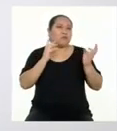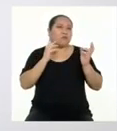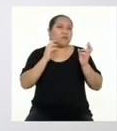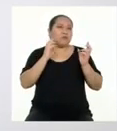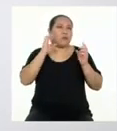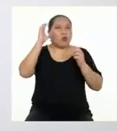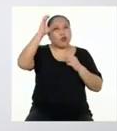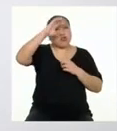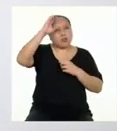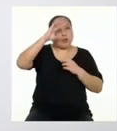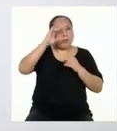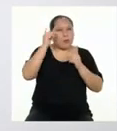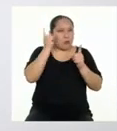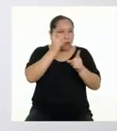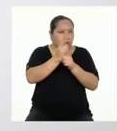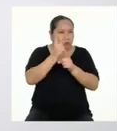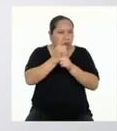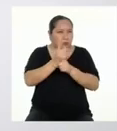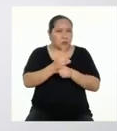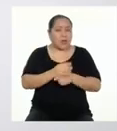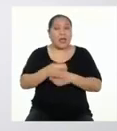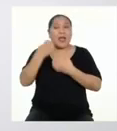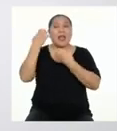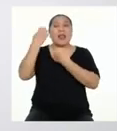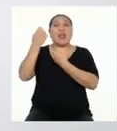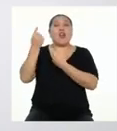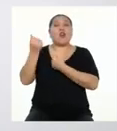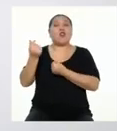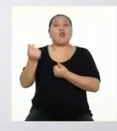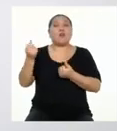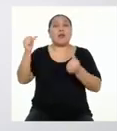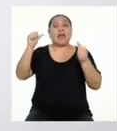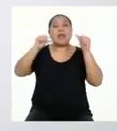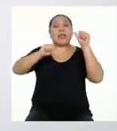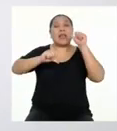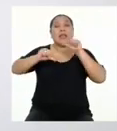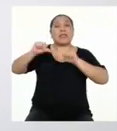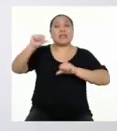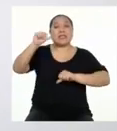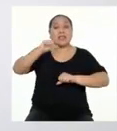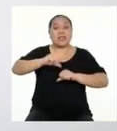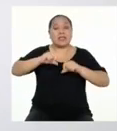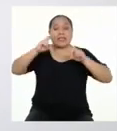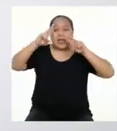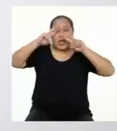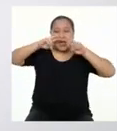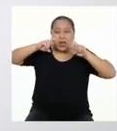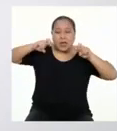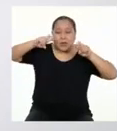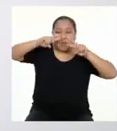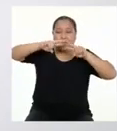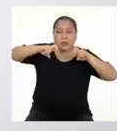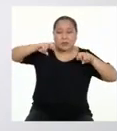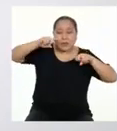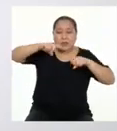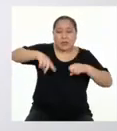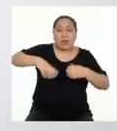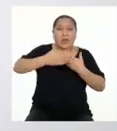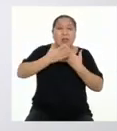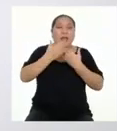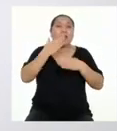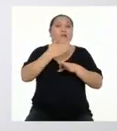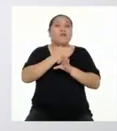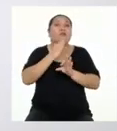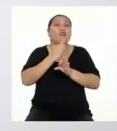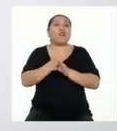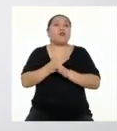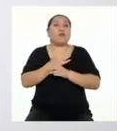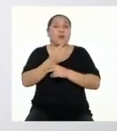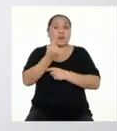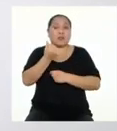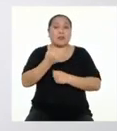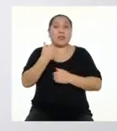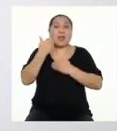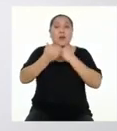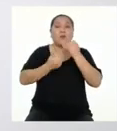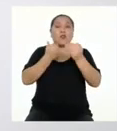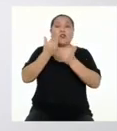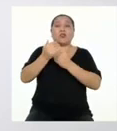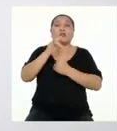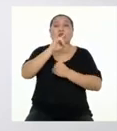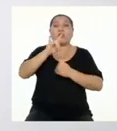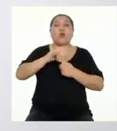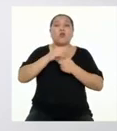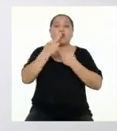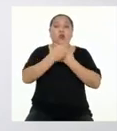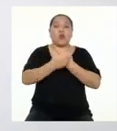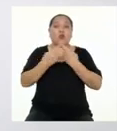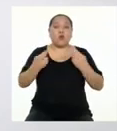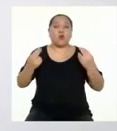podemos afirmar que la economía es la ciencia que estudia las actividades económicas, así como el proceso de uso de los